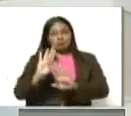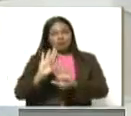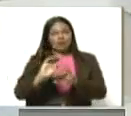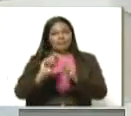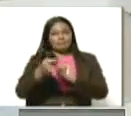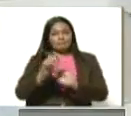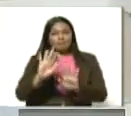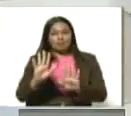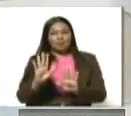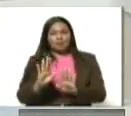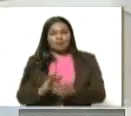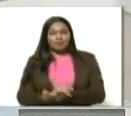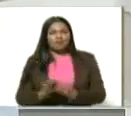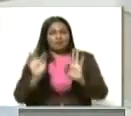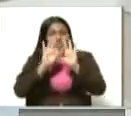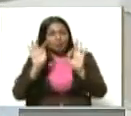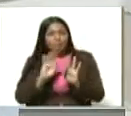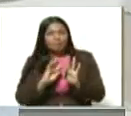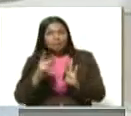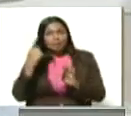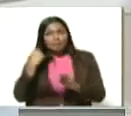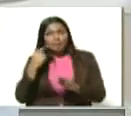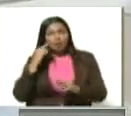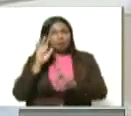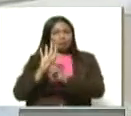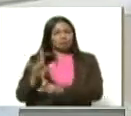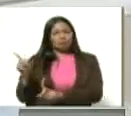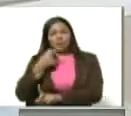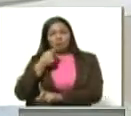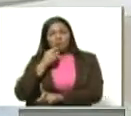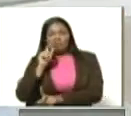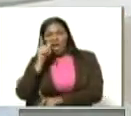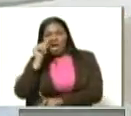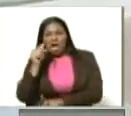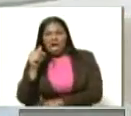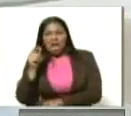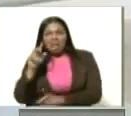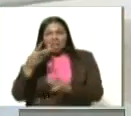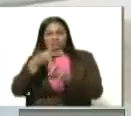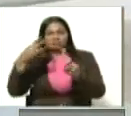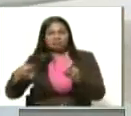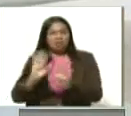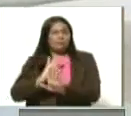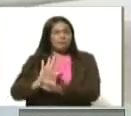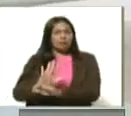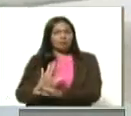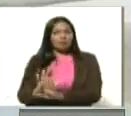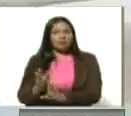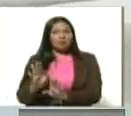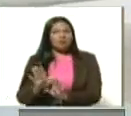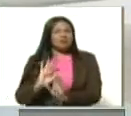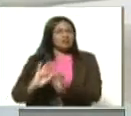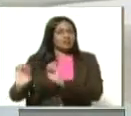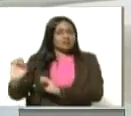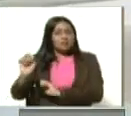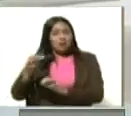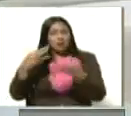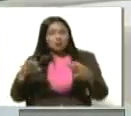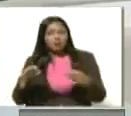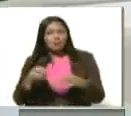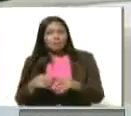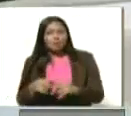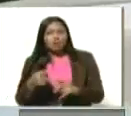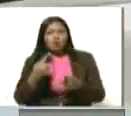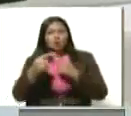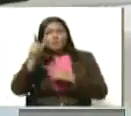la homofobia hay que tratarla de manera psicológica también. Ajá. Porque es un rechazo a lo natural, porque es una orientación sexual